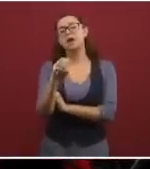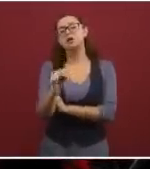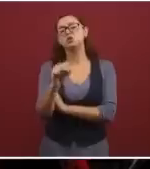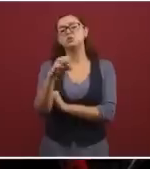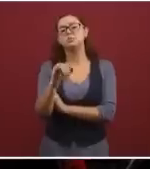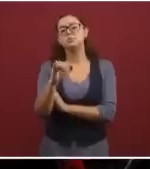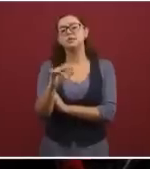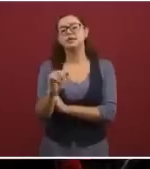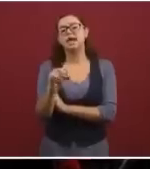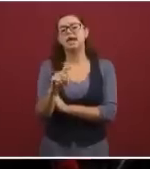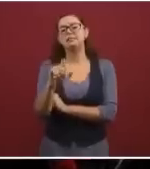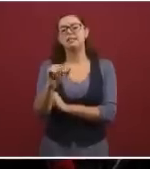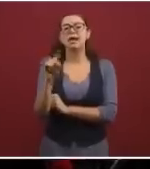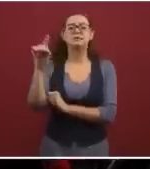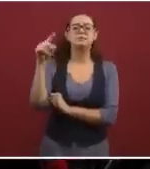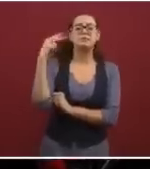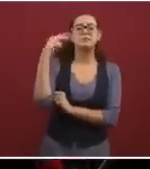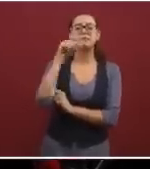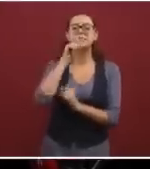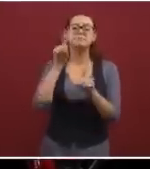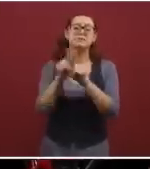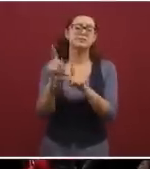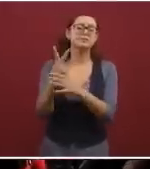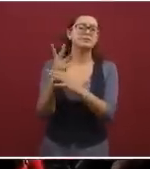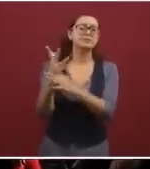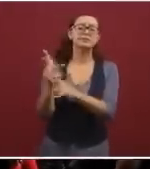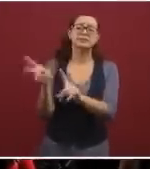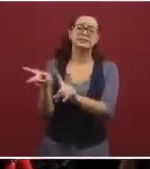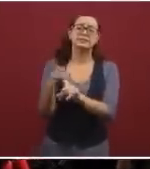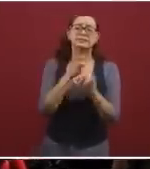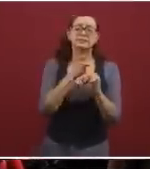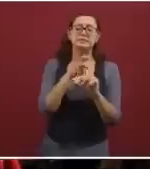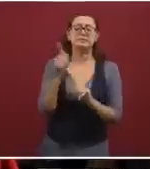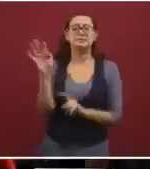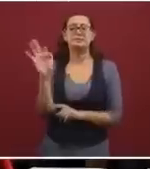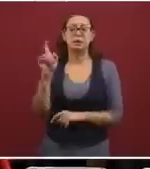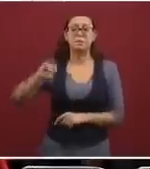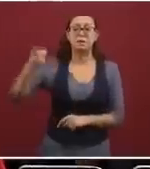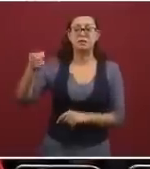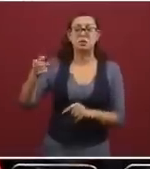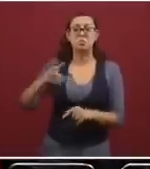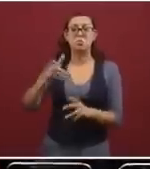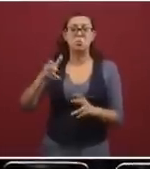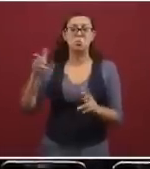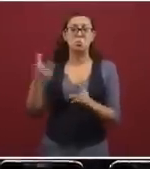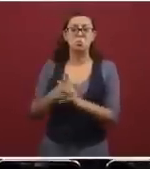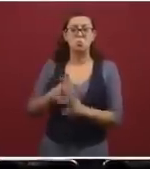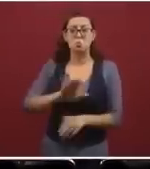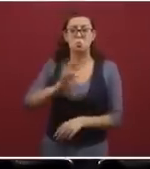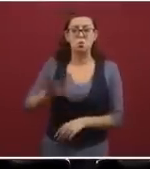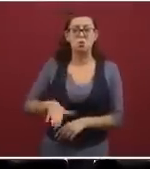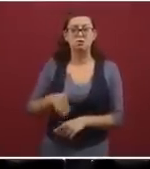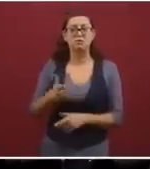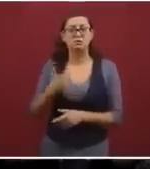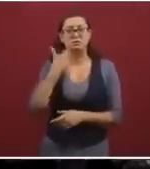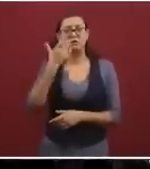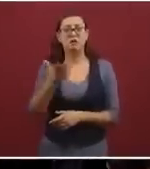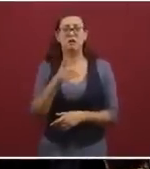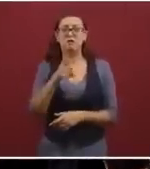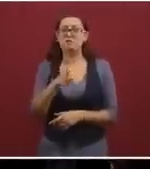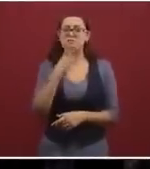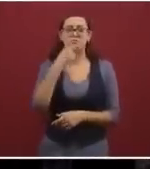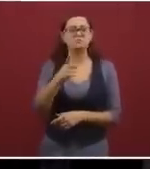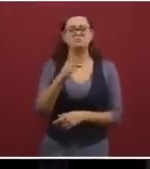también ha denunciado que fue secuestrado, ha denunciado amenazas de muerte y dice que no lo están atendiendo con